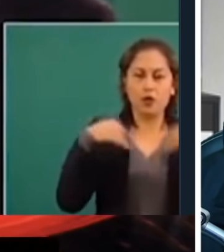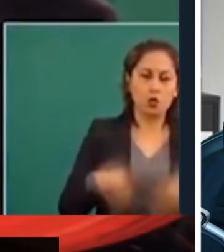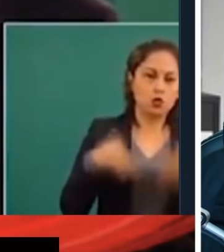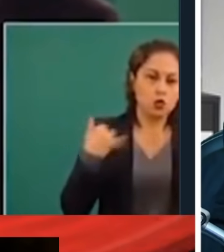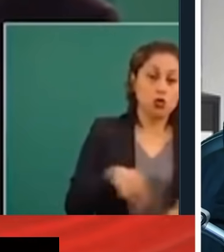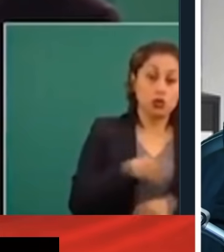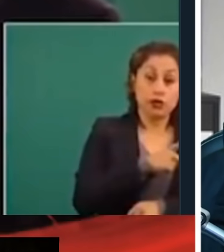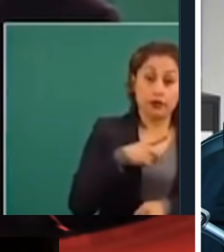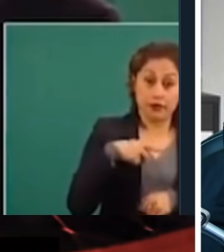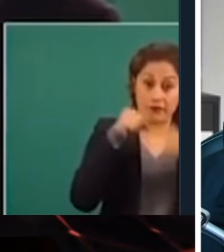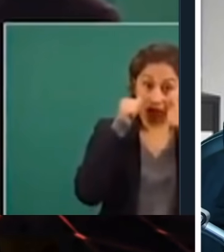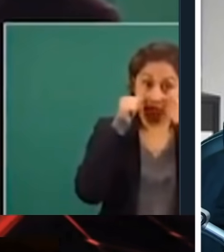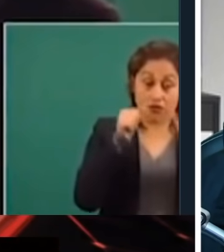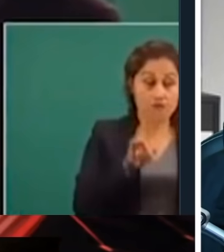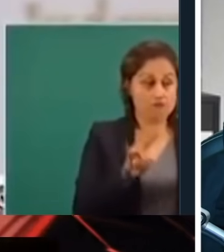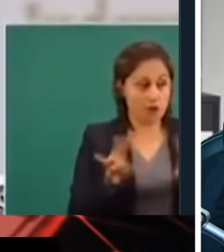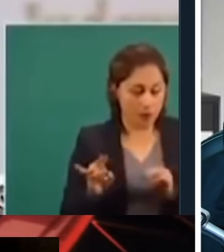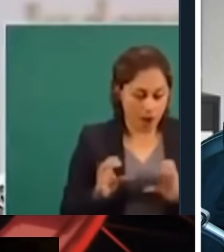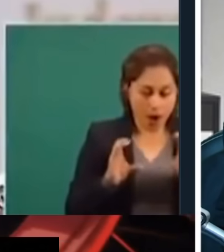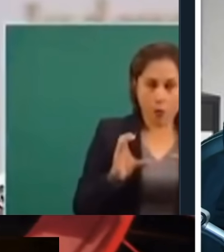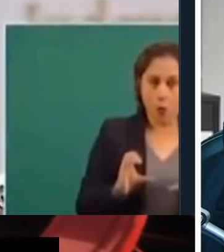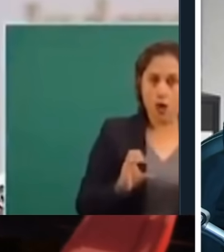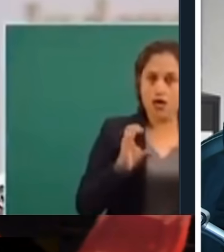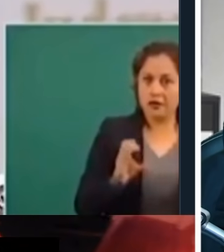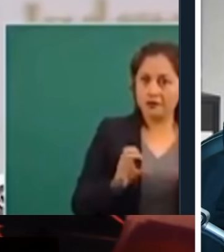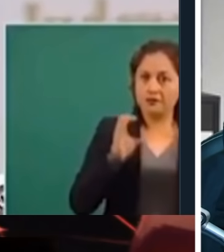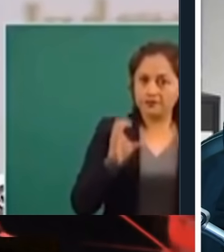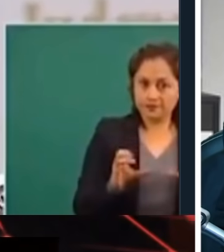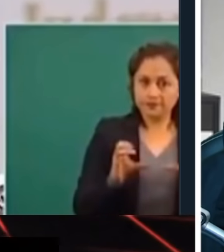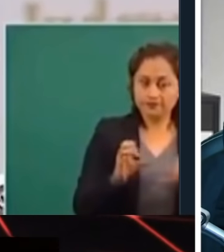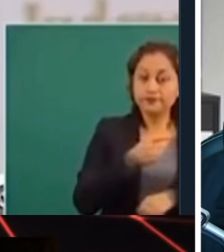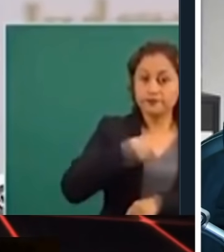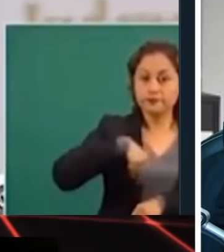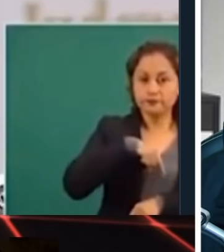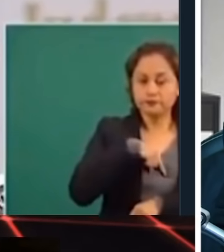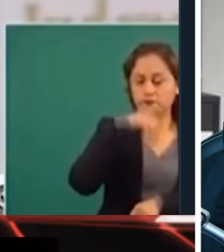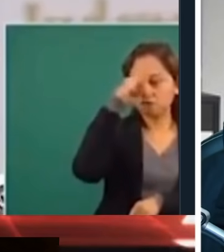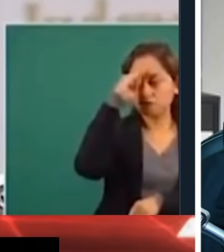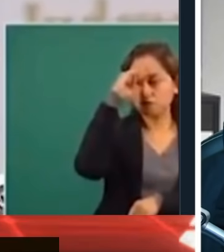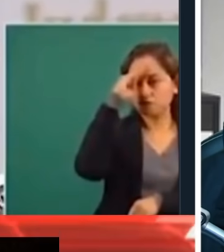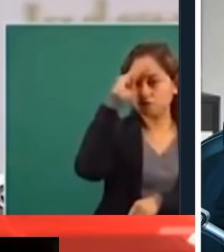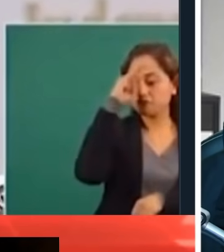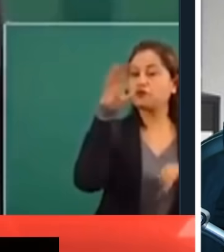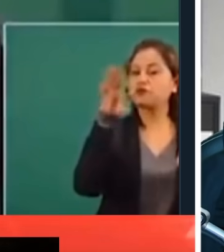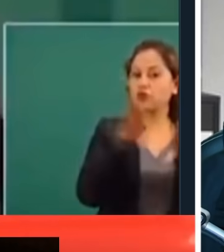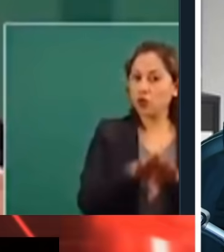preocuparnos y de ocuparnos bien